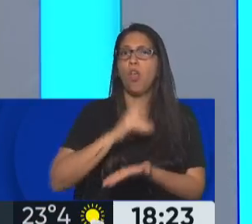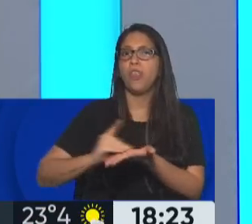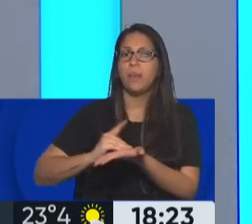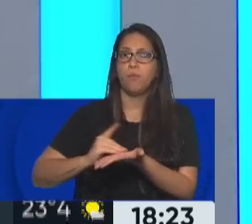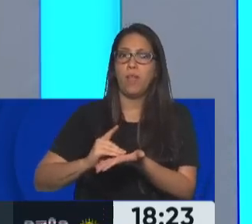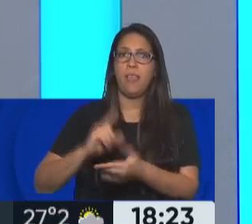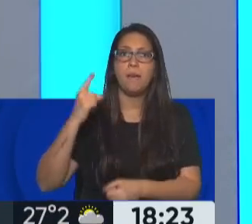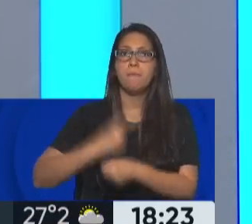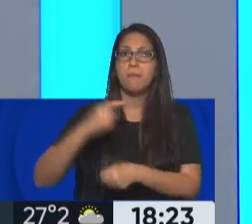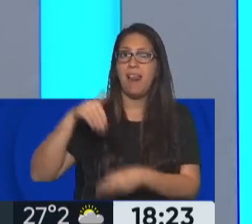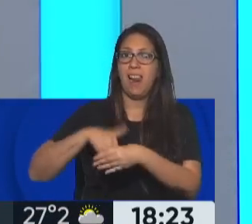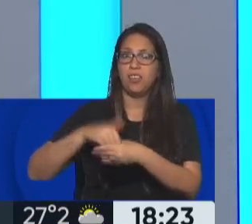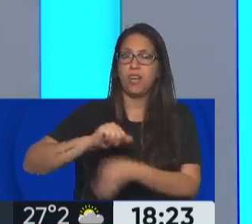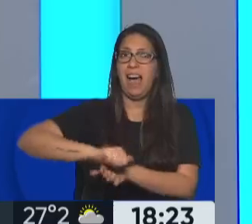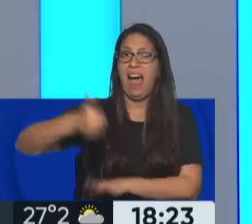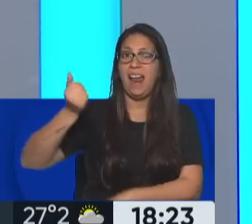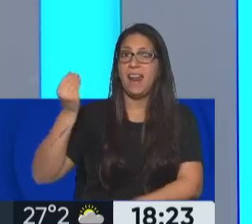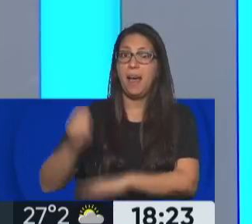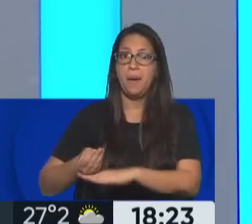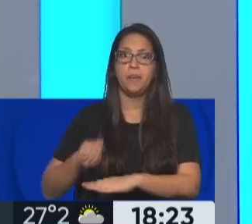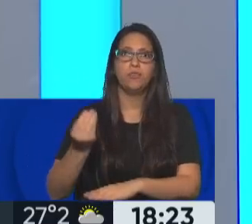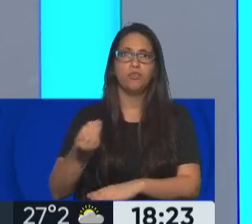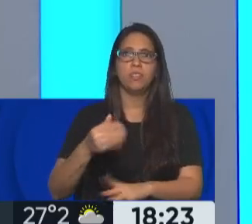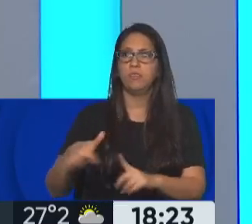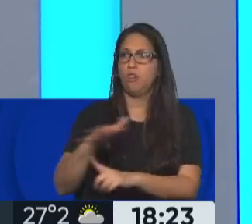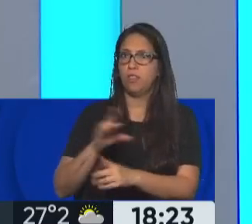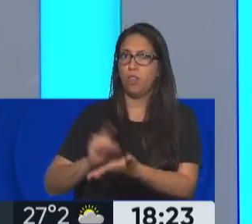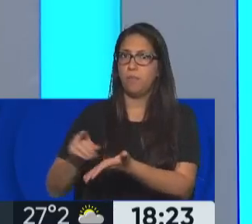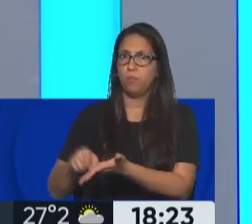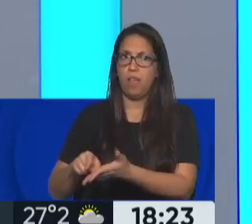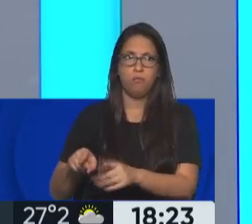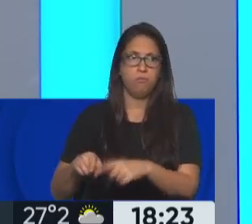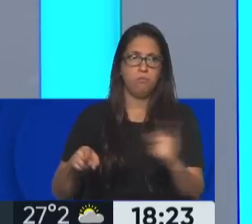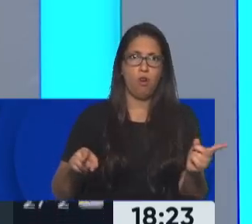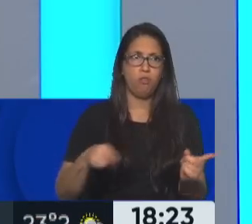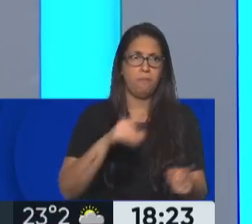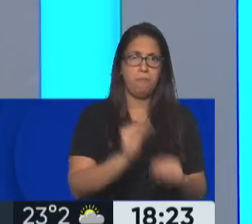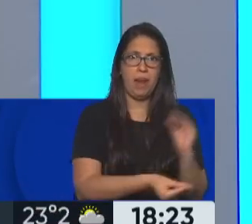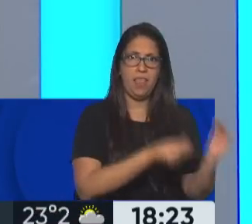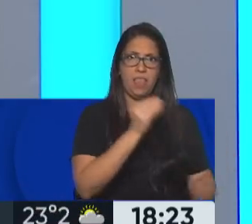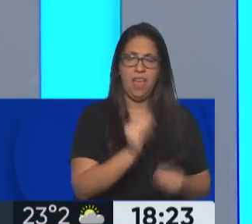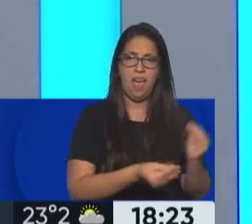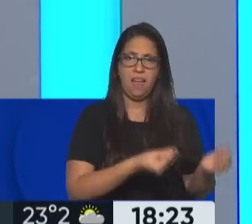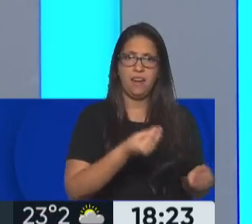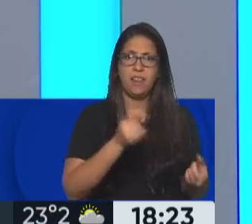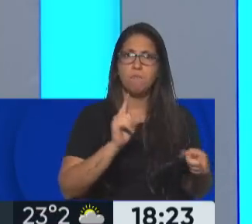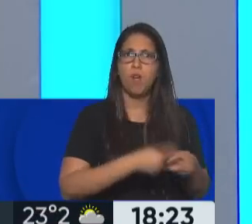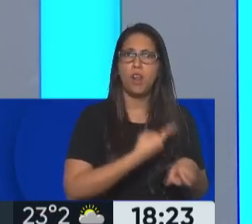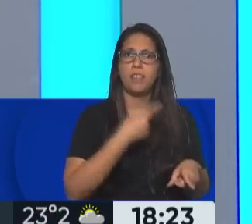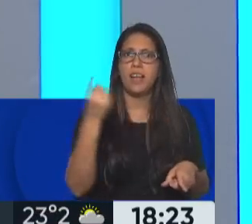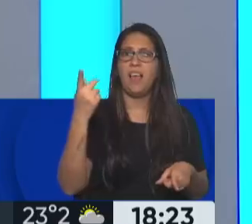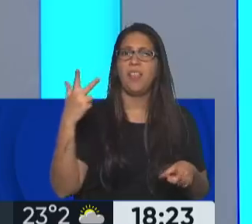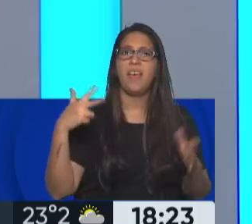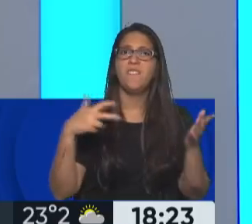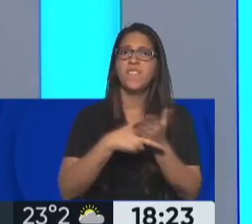sus primarias, y este contexto fue distinto, con esos mismos diputados, muchos perdiendo sus primarias, con las políticas de los fiscales